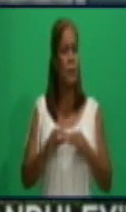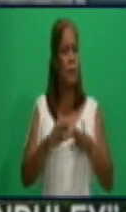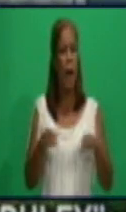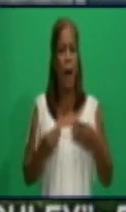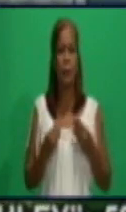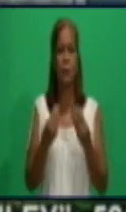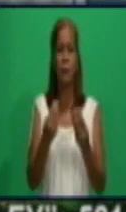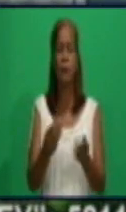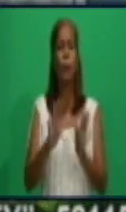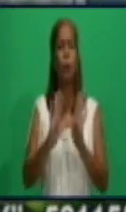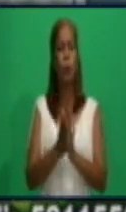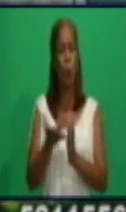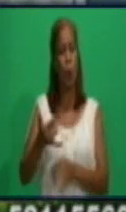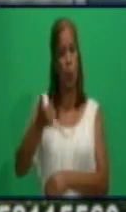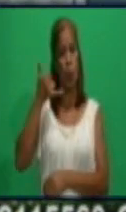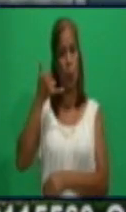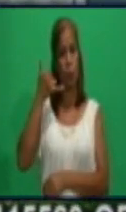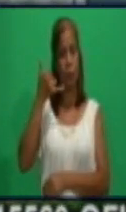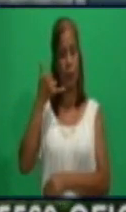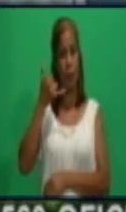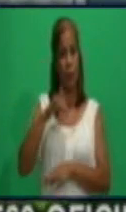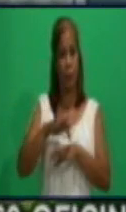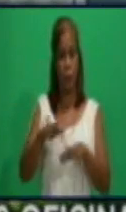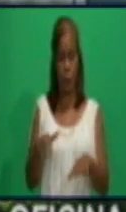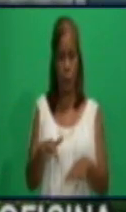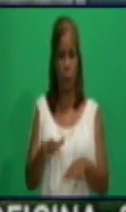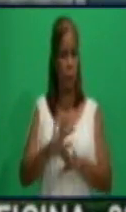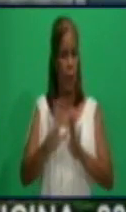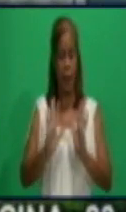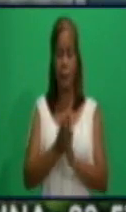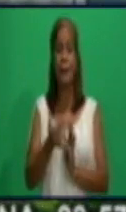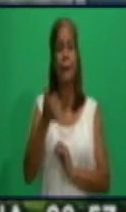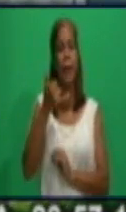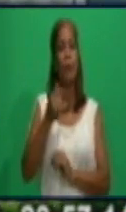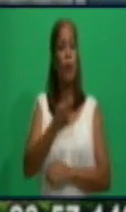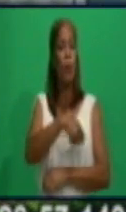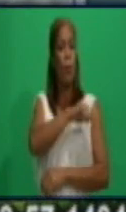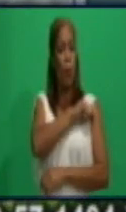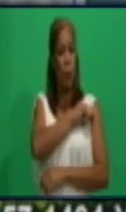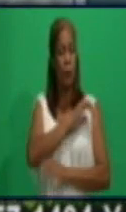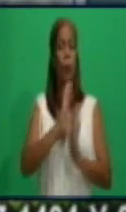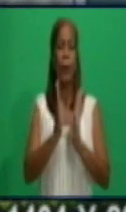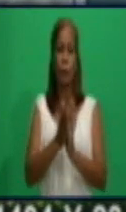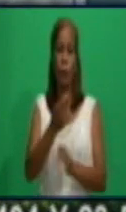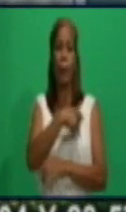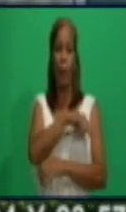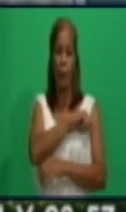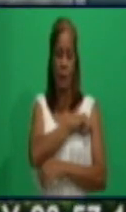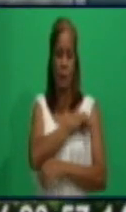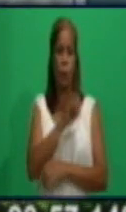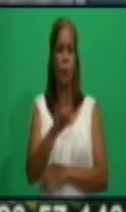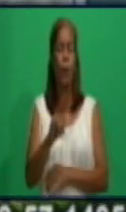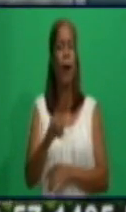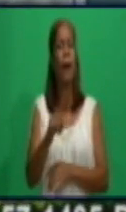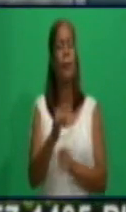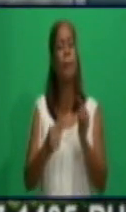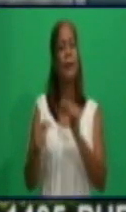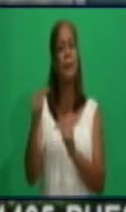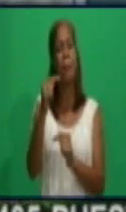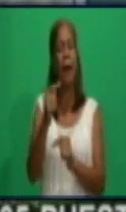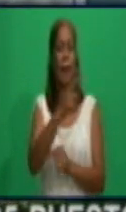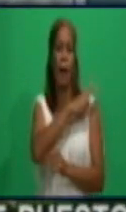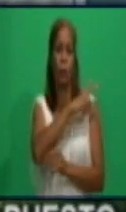son públicos ya, al menos el mío dejó de ser privado para ser público. El secretario del partido, las principales autoridades del territorio